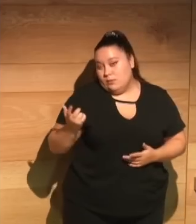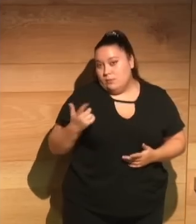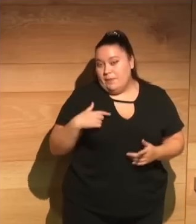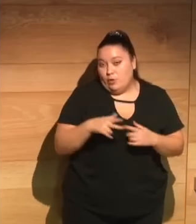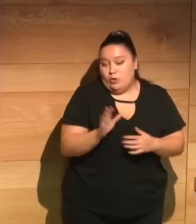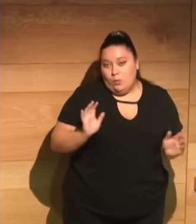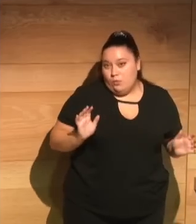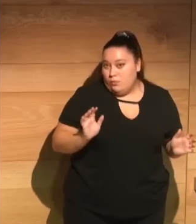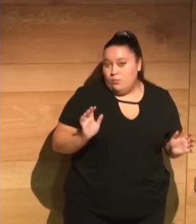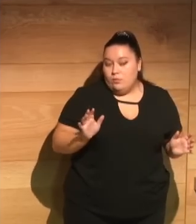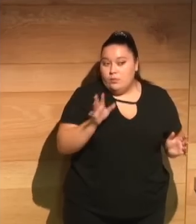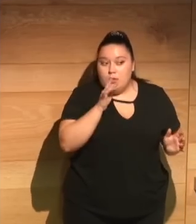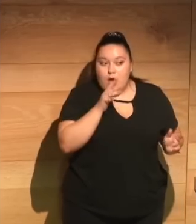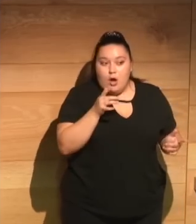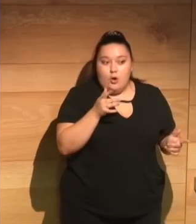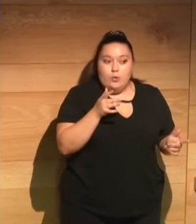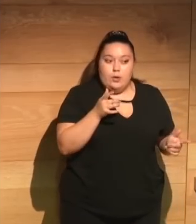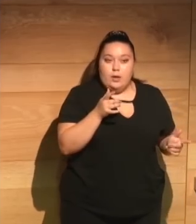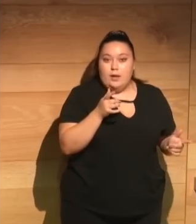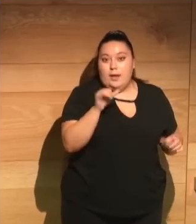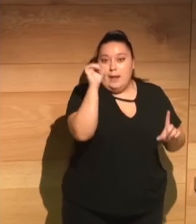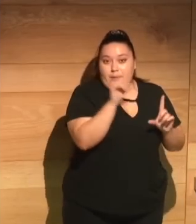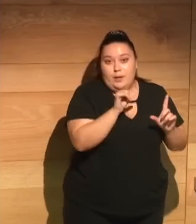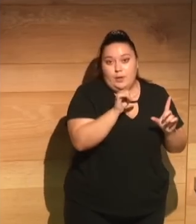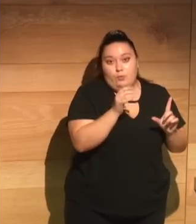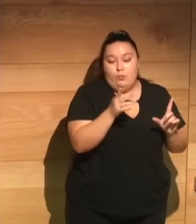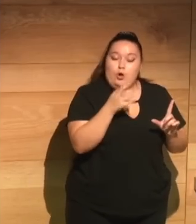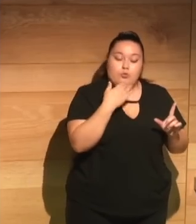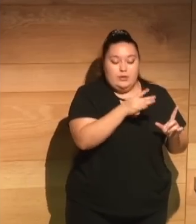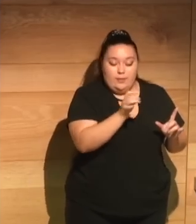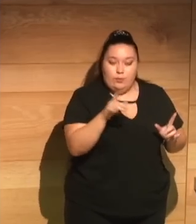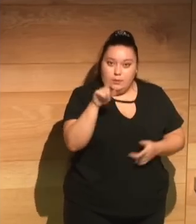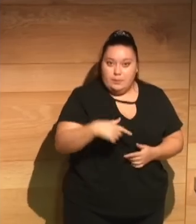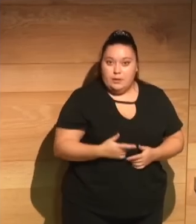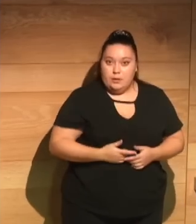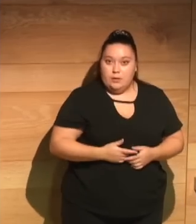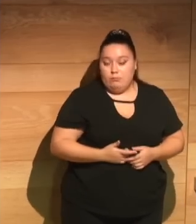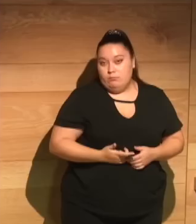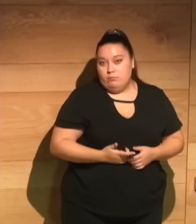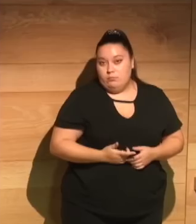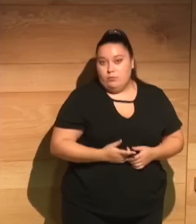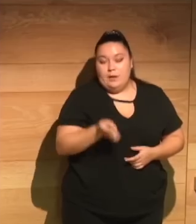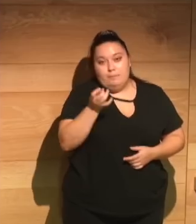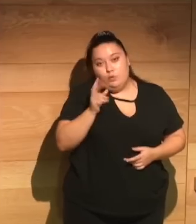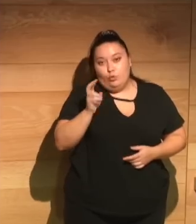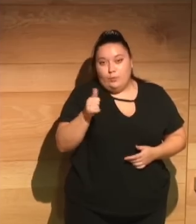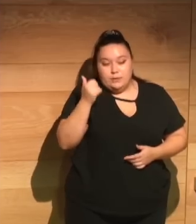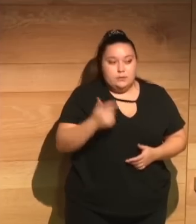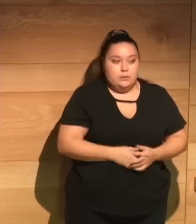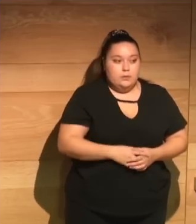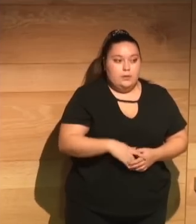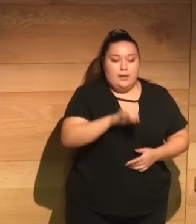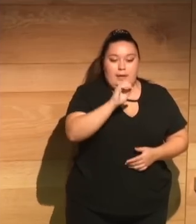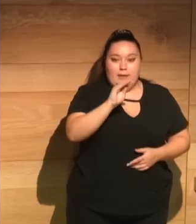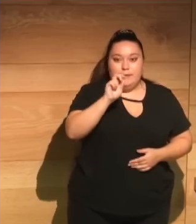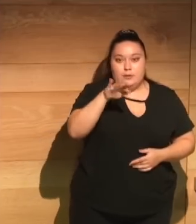a un señor del que ahora estás diciendo que le debemos la película. Es que es impresionante, pero además no has dicho qué película. Pero este señor pegaba a